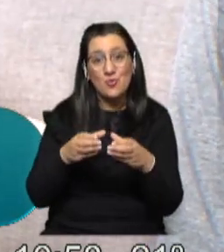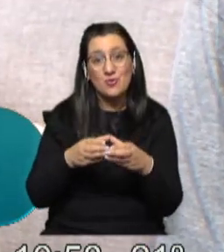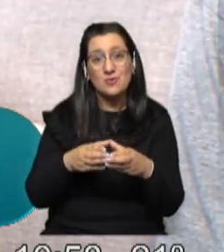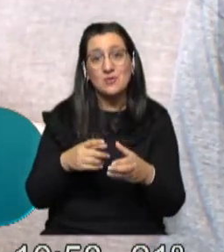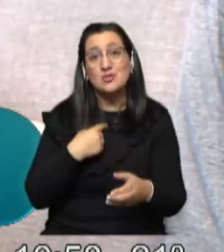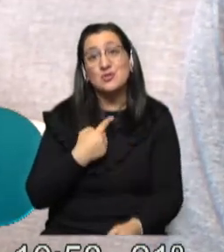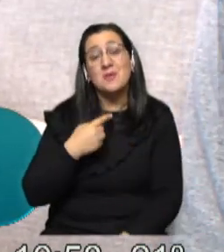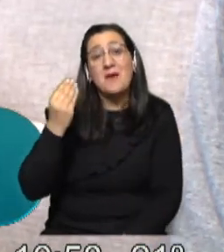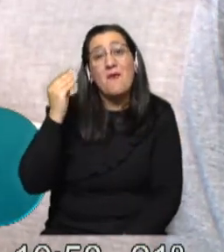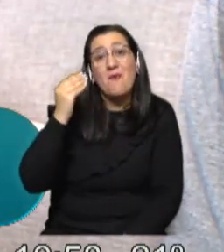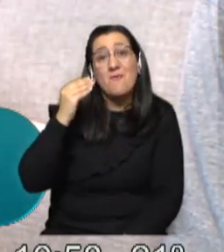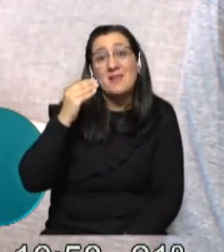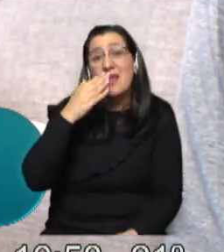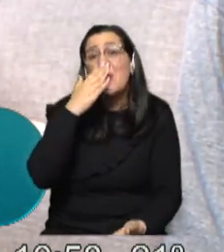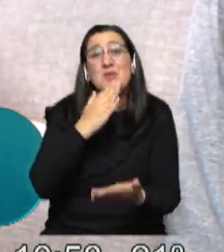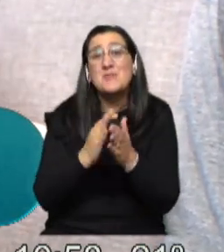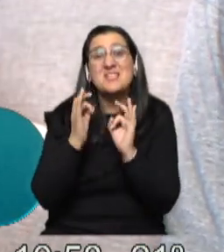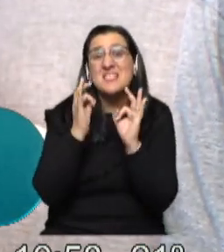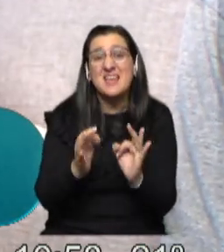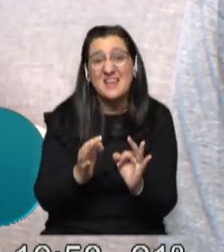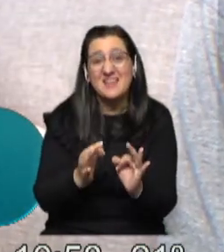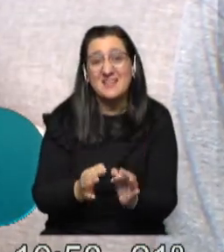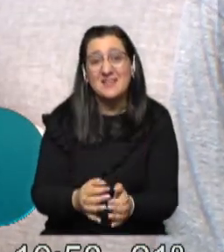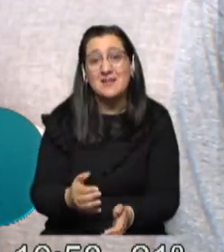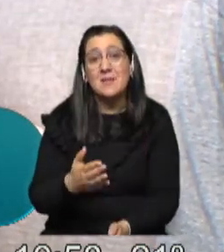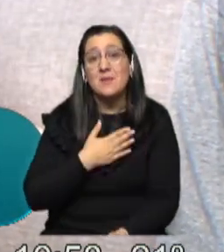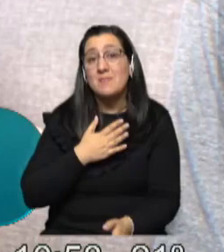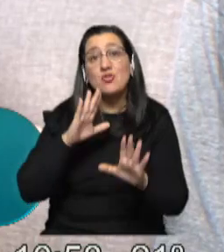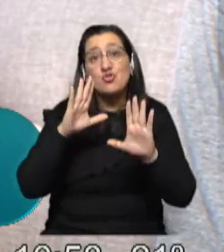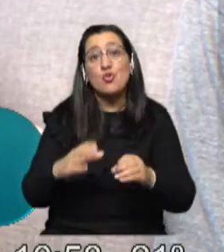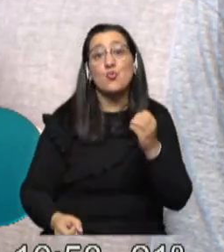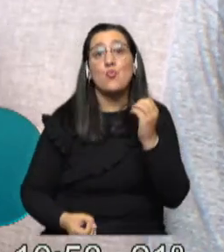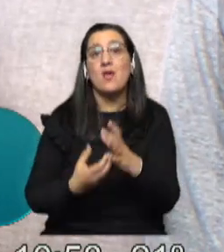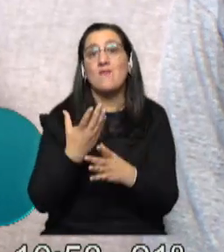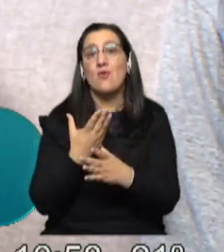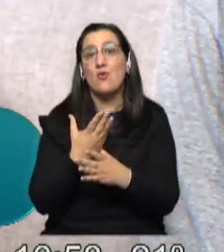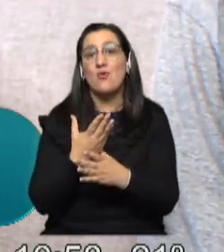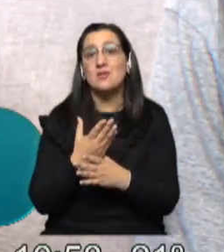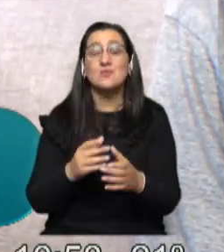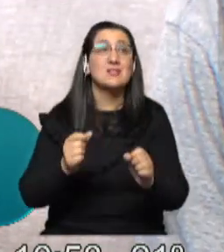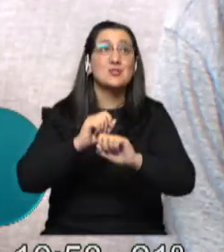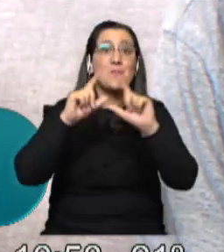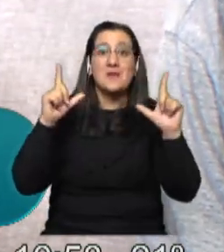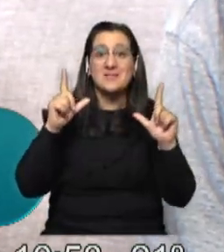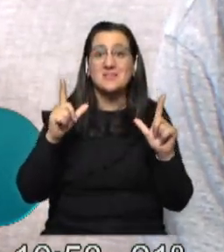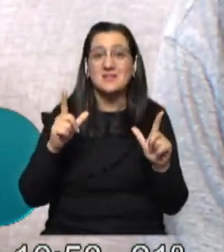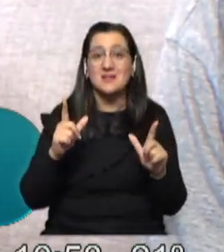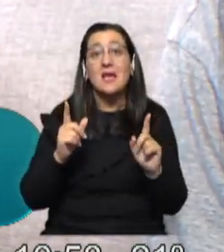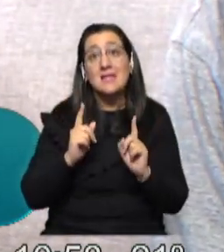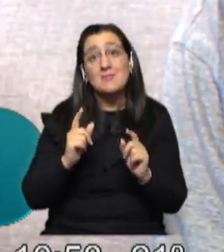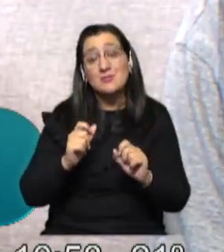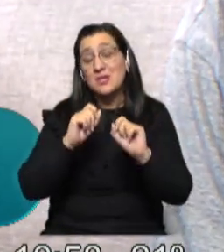Soy el más chico también, el último en llegar. Entonces, para mí es todo nuevo, es todo una sorpresa. Y es una